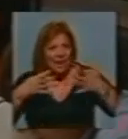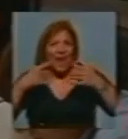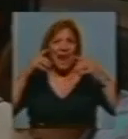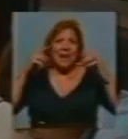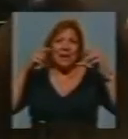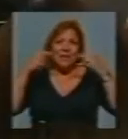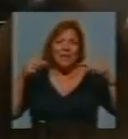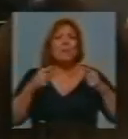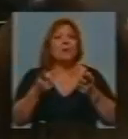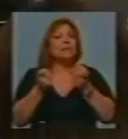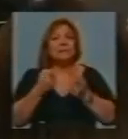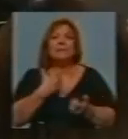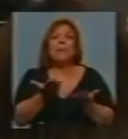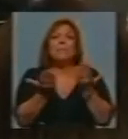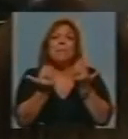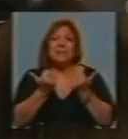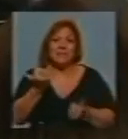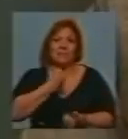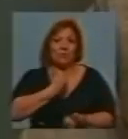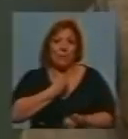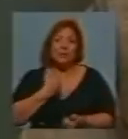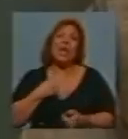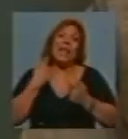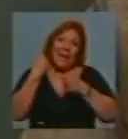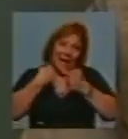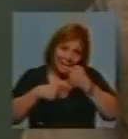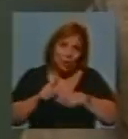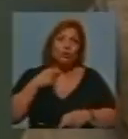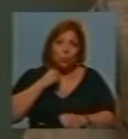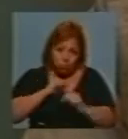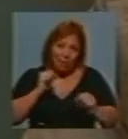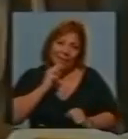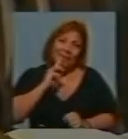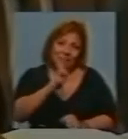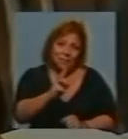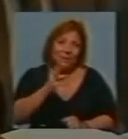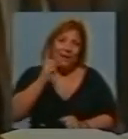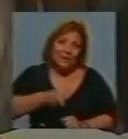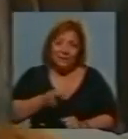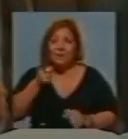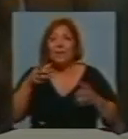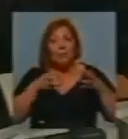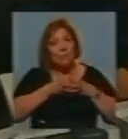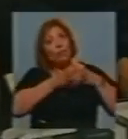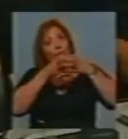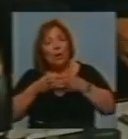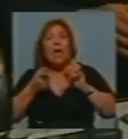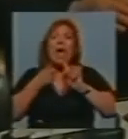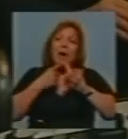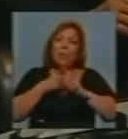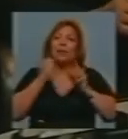se necesita más información para tomar la decisión. La intendenta de Montevideo concurrió con su equipo a explicar los acuerdos y las